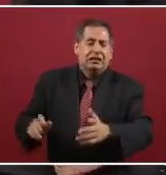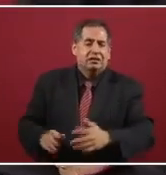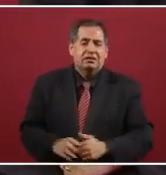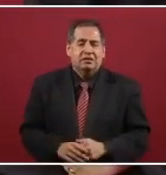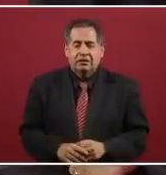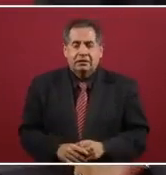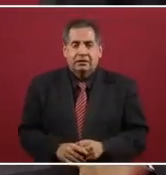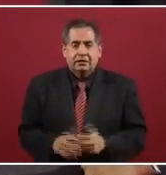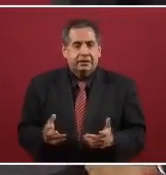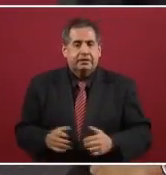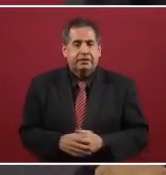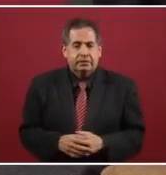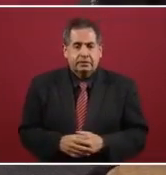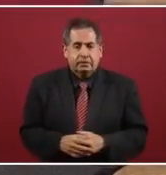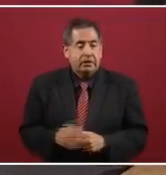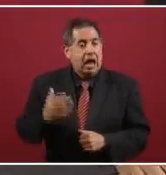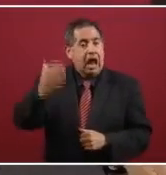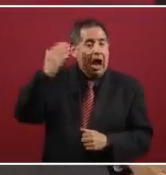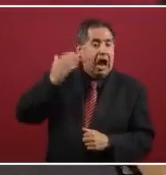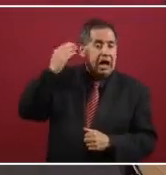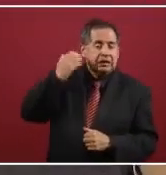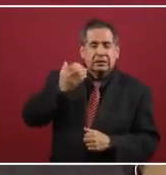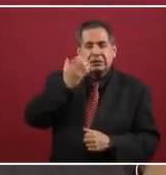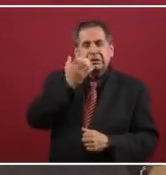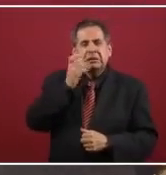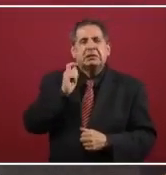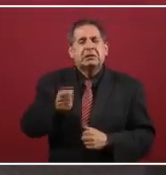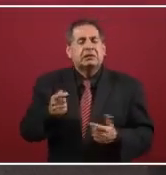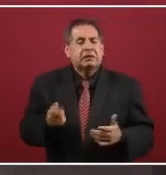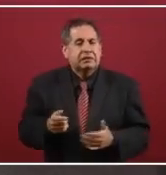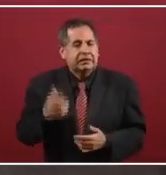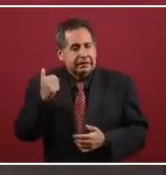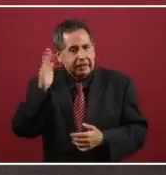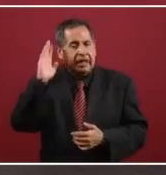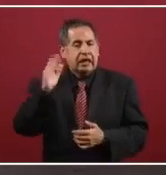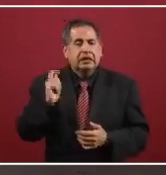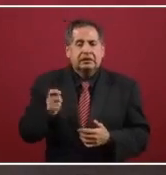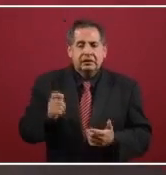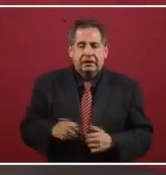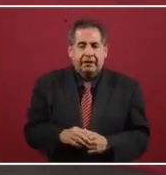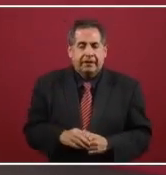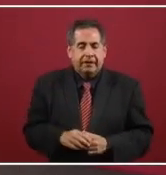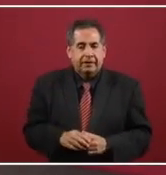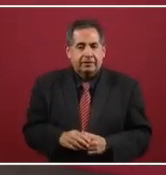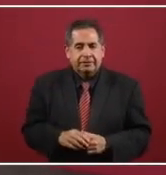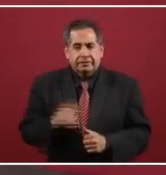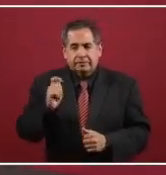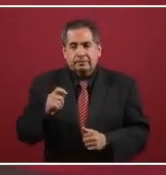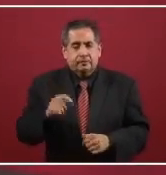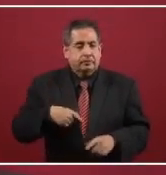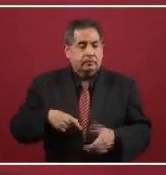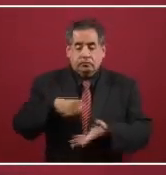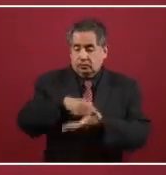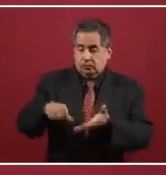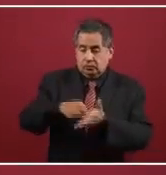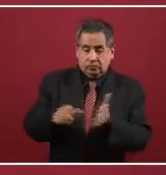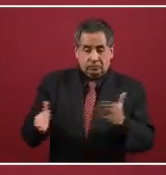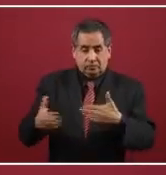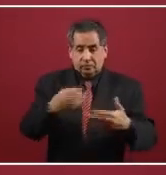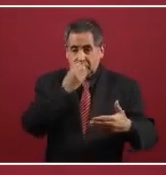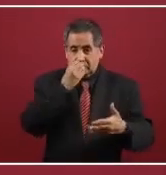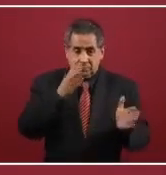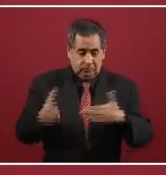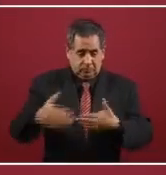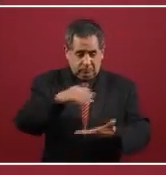que imperaba? De que se compraban despensas,